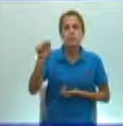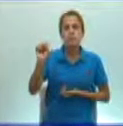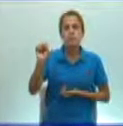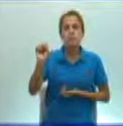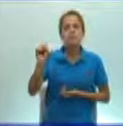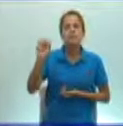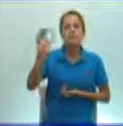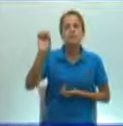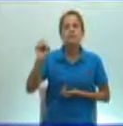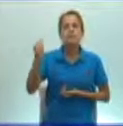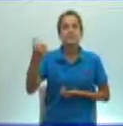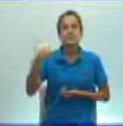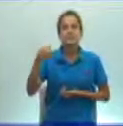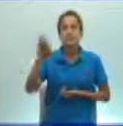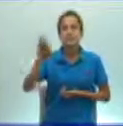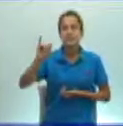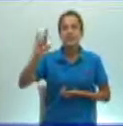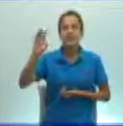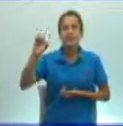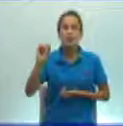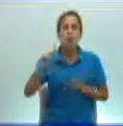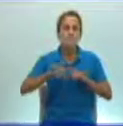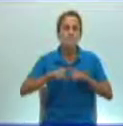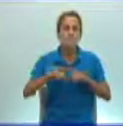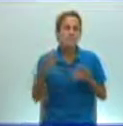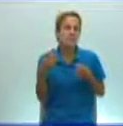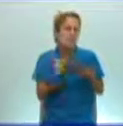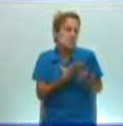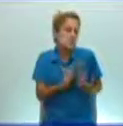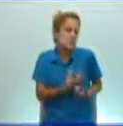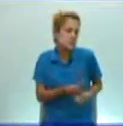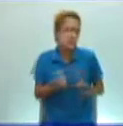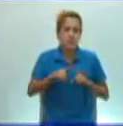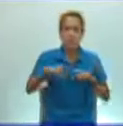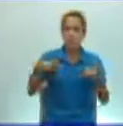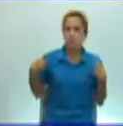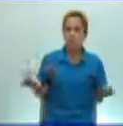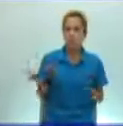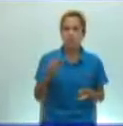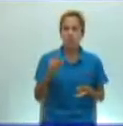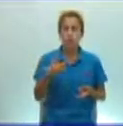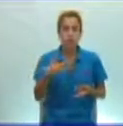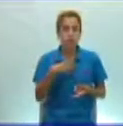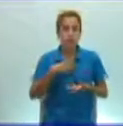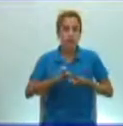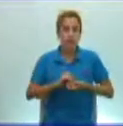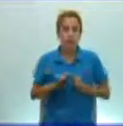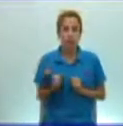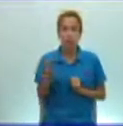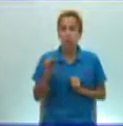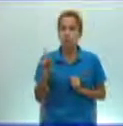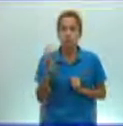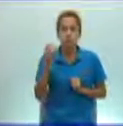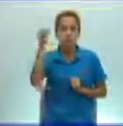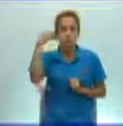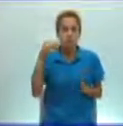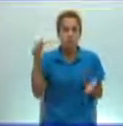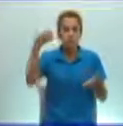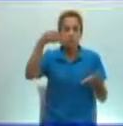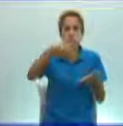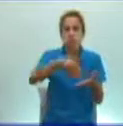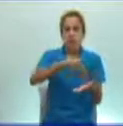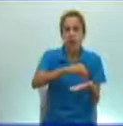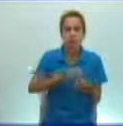porque no tenía amigos para conversar, no sabía llegar a ese lugar, estaba